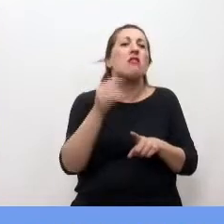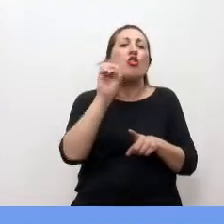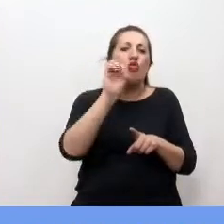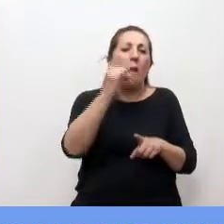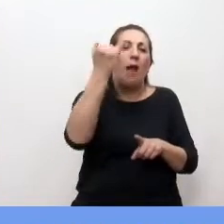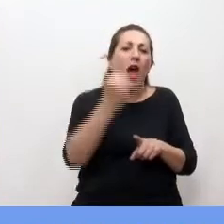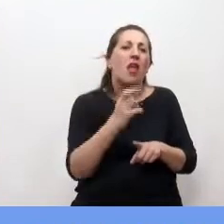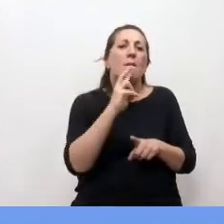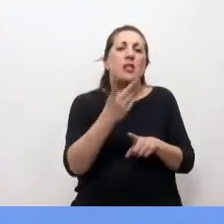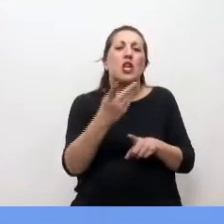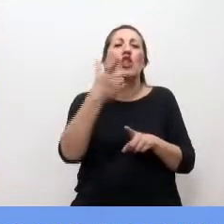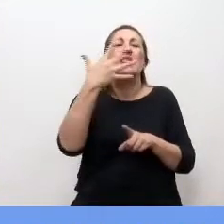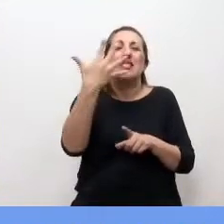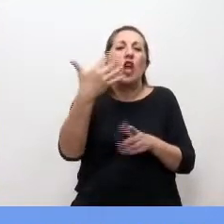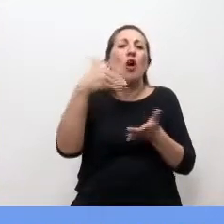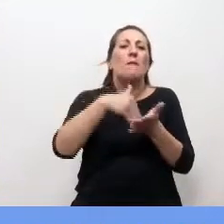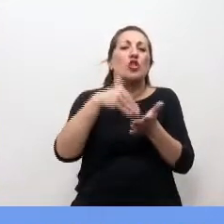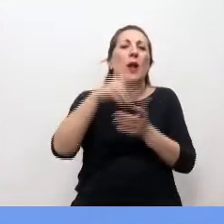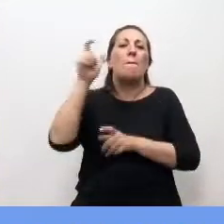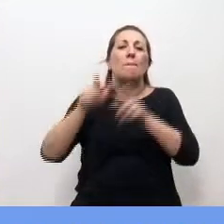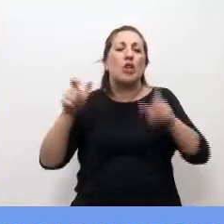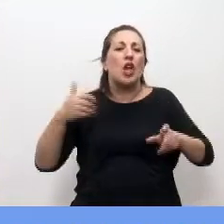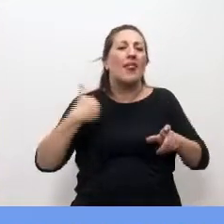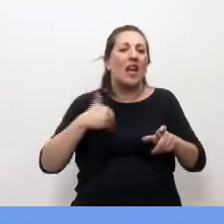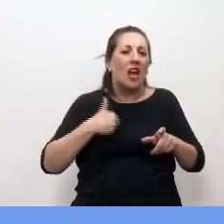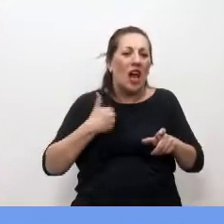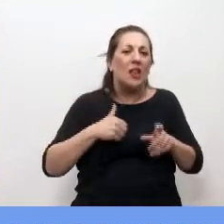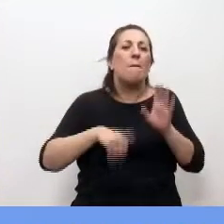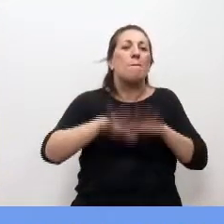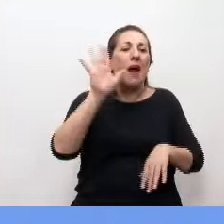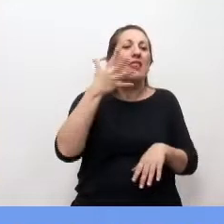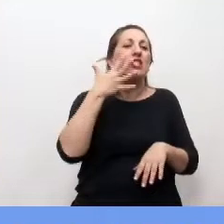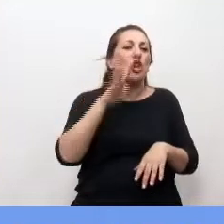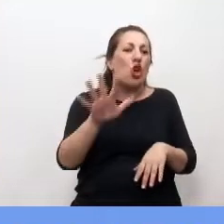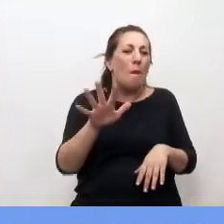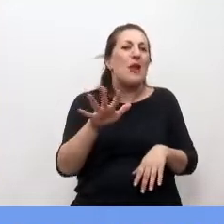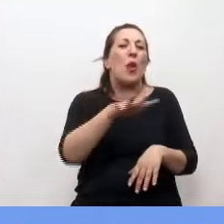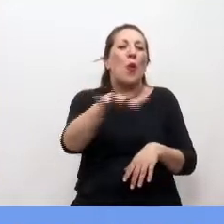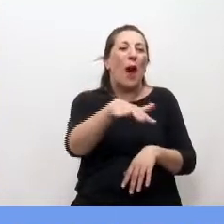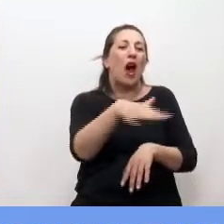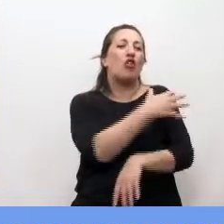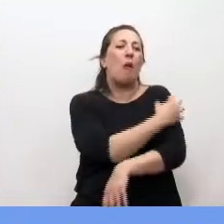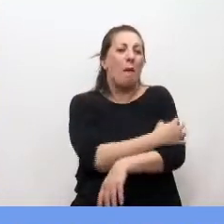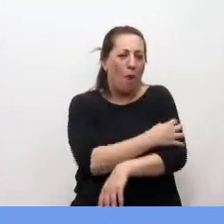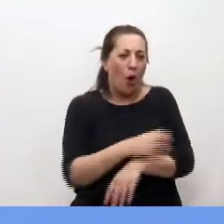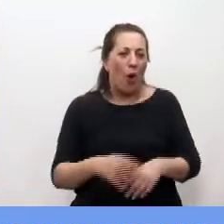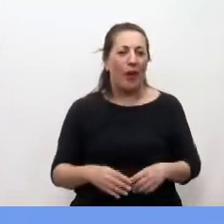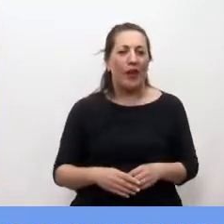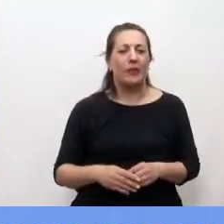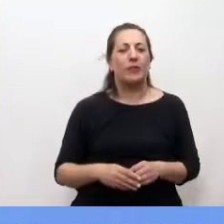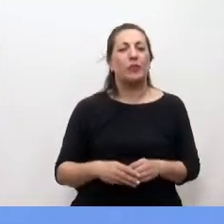cinco millones de argentinos Y esa cantidad de más de 5000 barrios populares porque